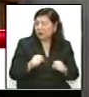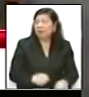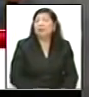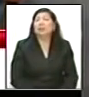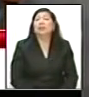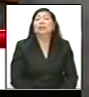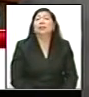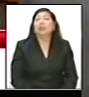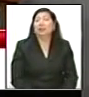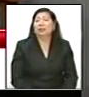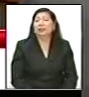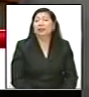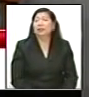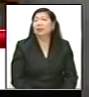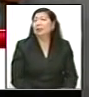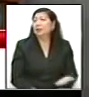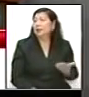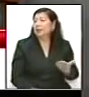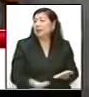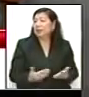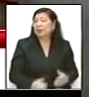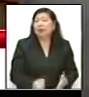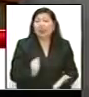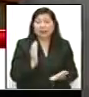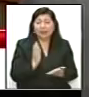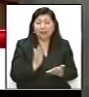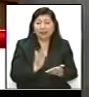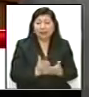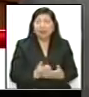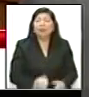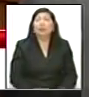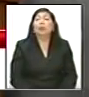claro, la supuesta sanción que habría,